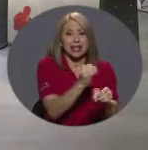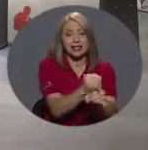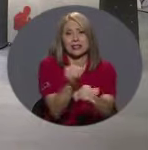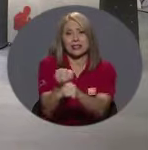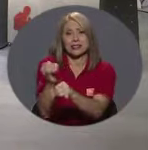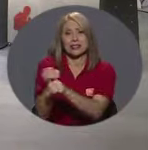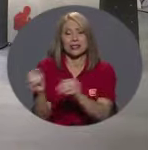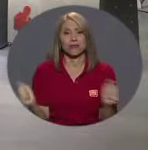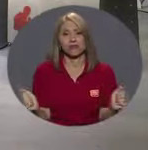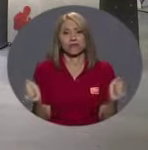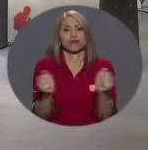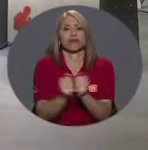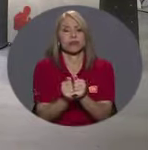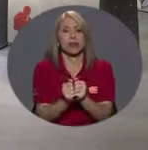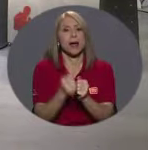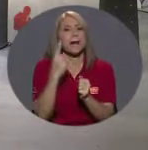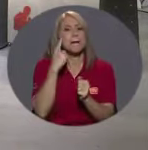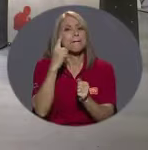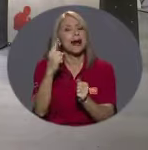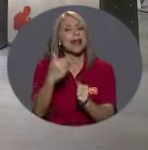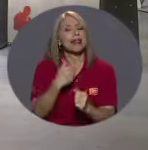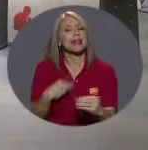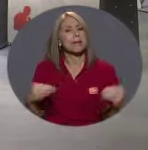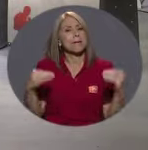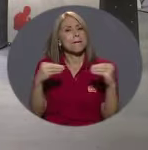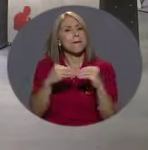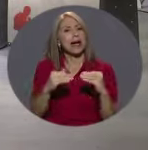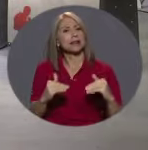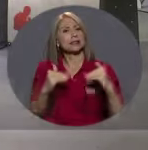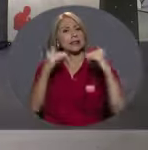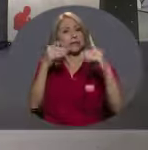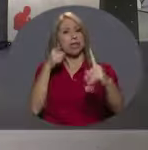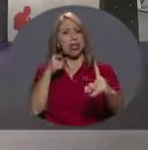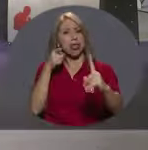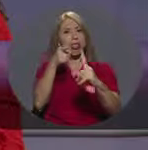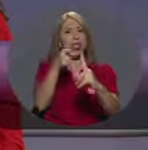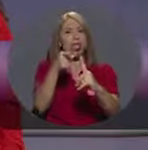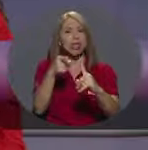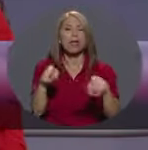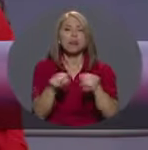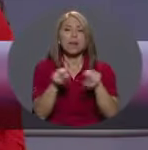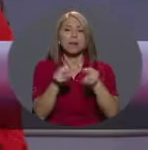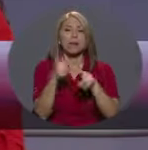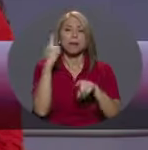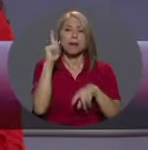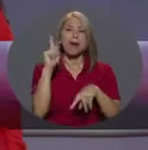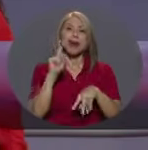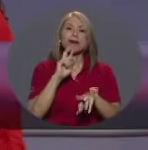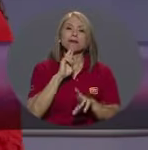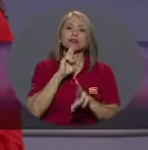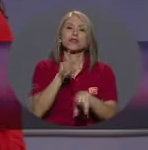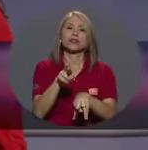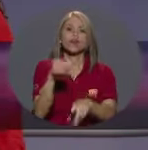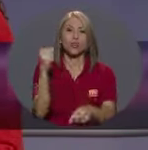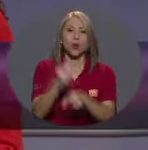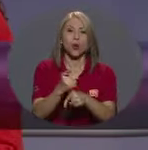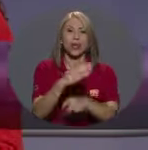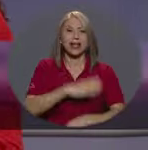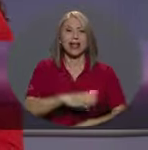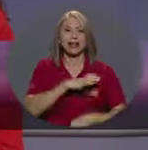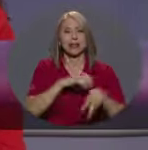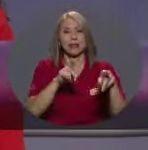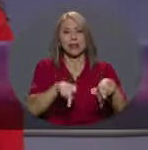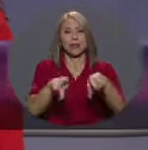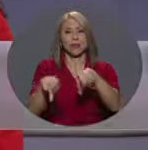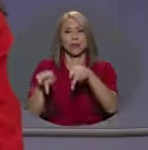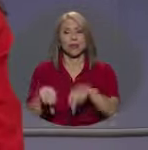interinstitucional para poder entonces sumar metas más altas, ¿verdad? Pero sobre todo dar una respuesta oportuna